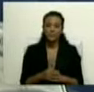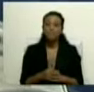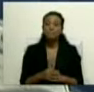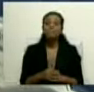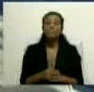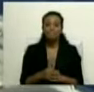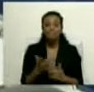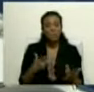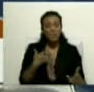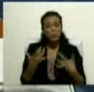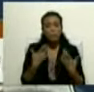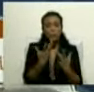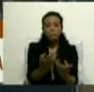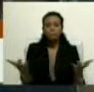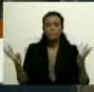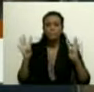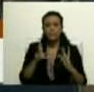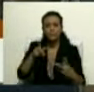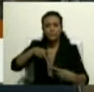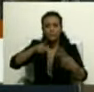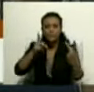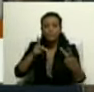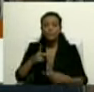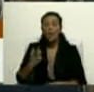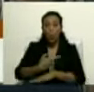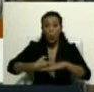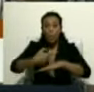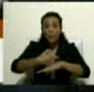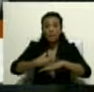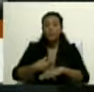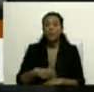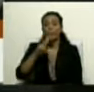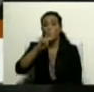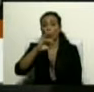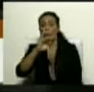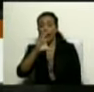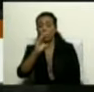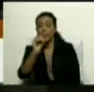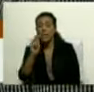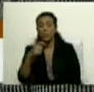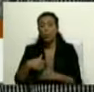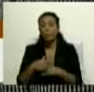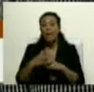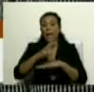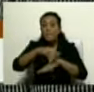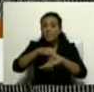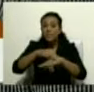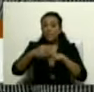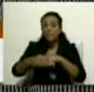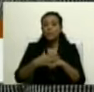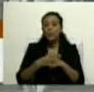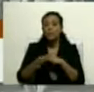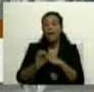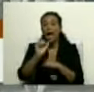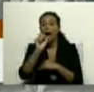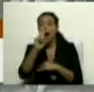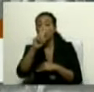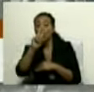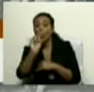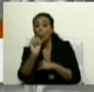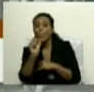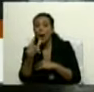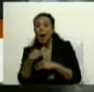La actividad estuvo presidida por el gobernador Víctor Clark y el ministro de Asuntos Económicos de Aruba, Geoffrey Weaver, quienes fueron acompañados